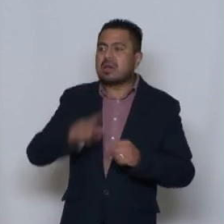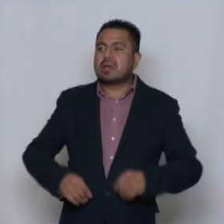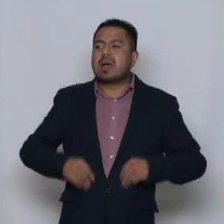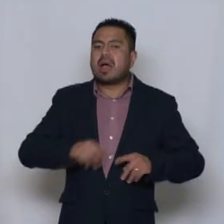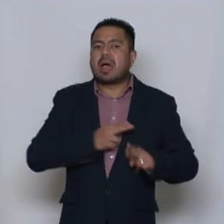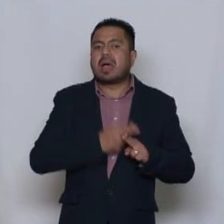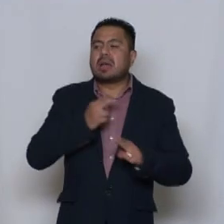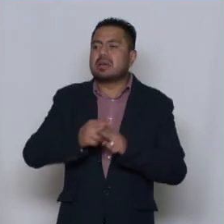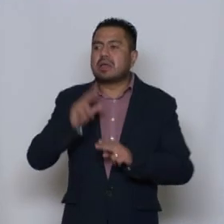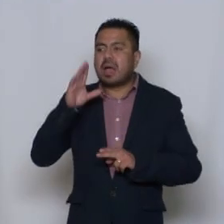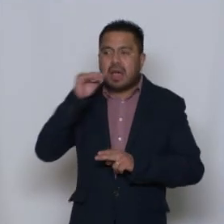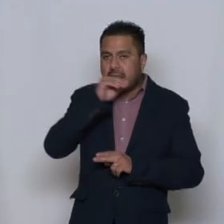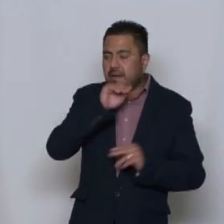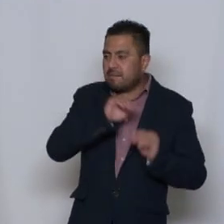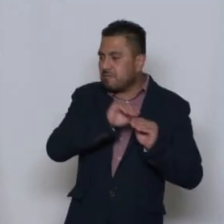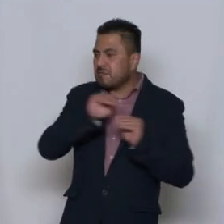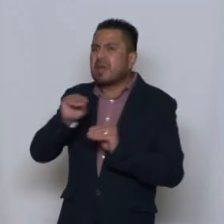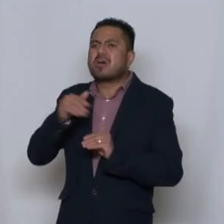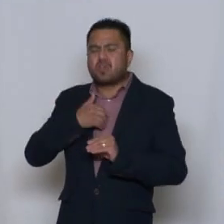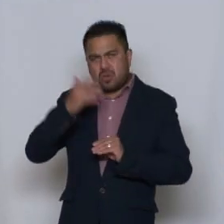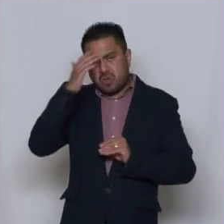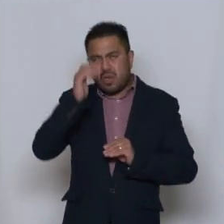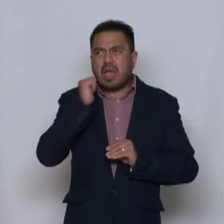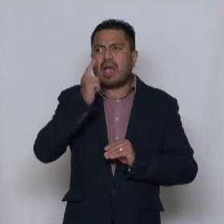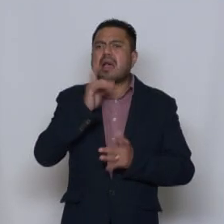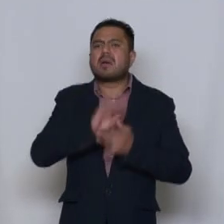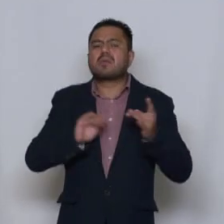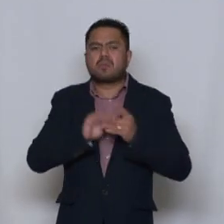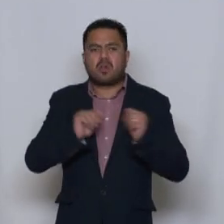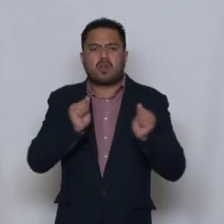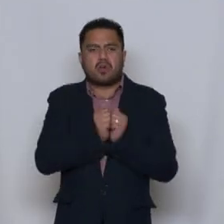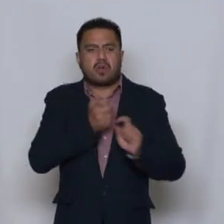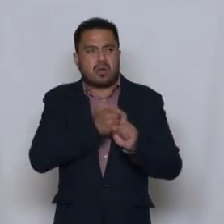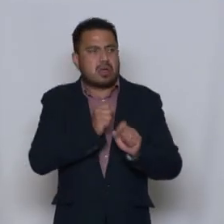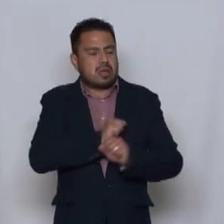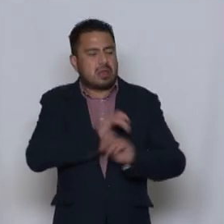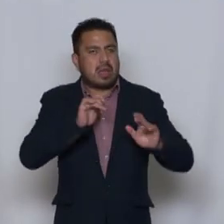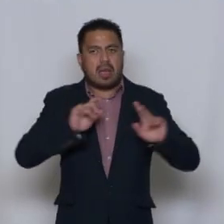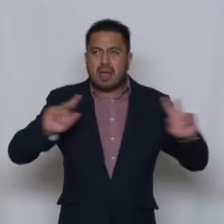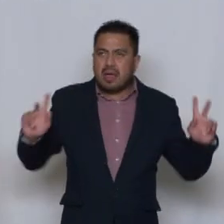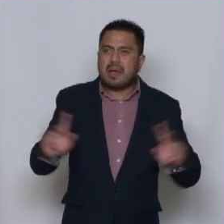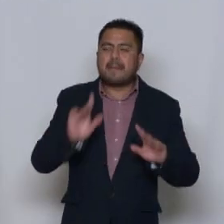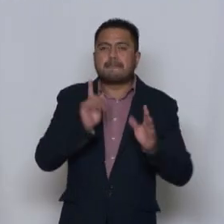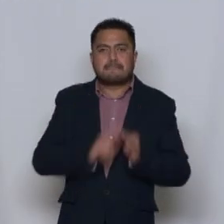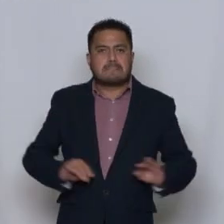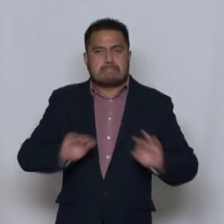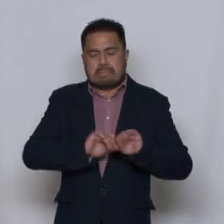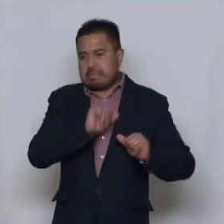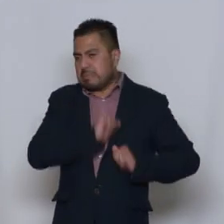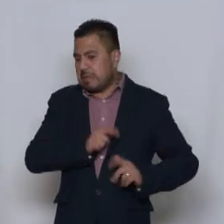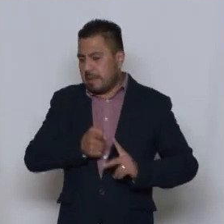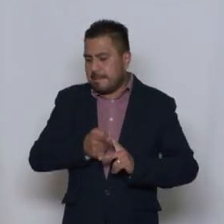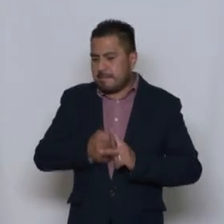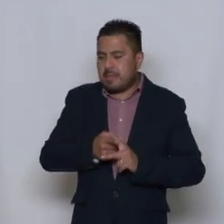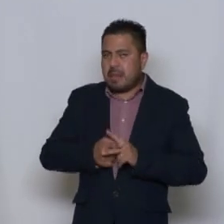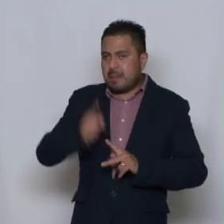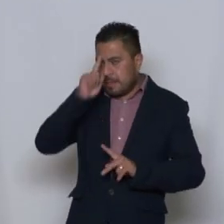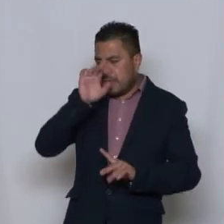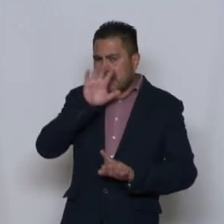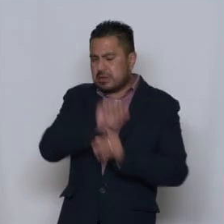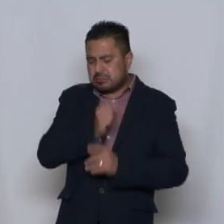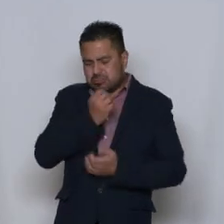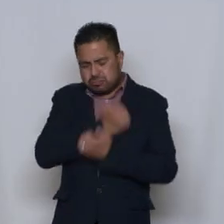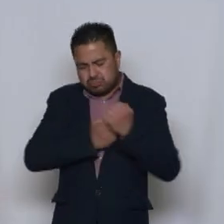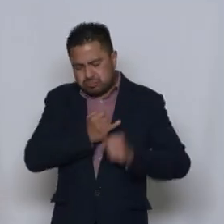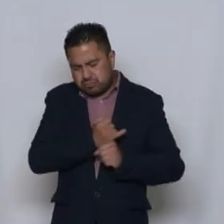África. Conozco a alguien que nos puede contar más sobre esta sorprendente ave y la importancia de las matemáticas para su estudio